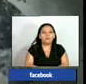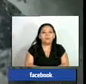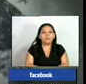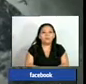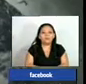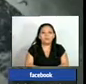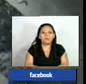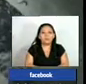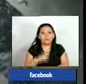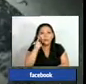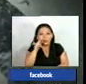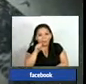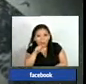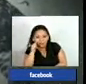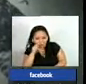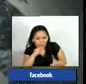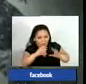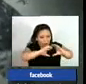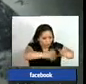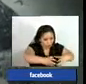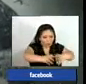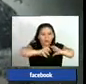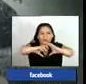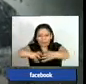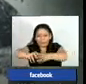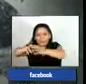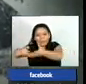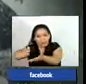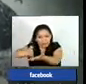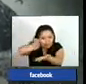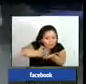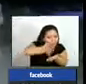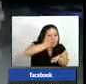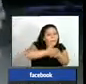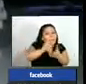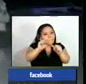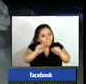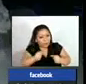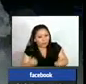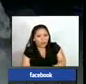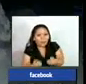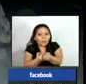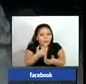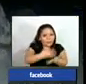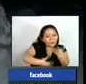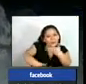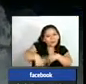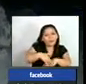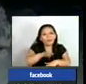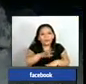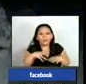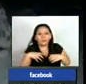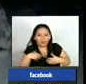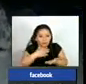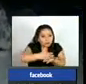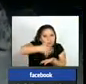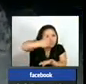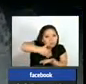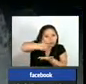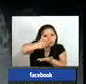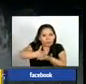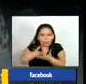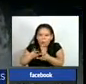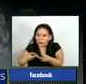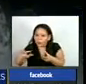El etiquetado de especies puede ayudar a salvar la tortuga marina Hawksville, amenazada por predadores y la pérdida de